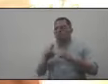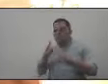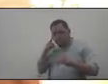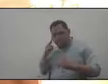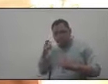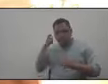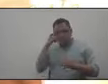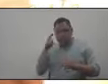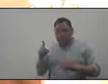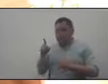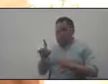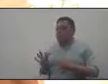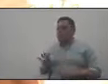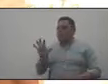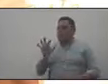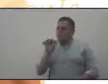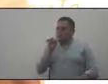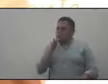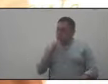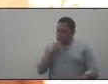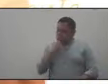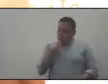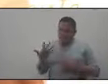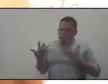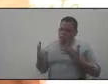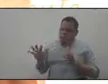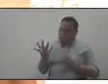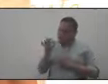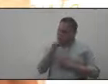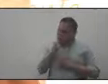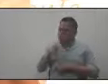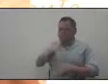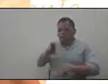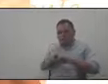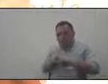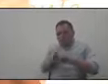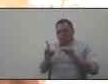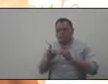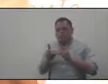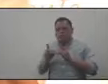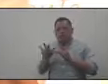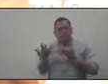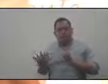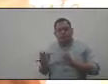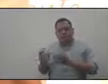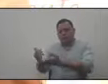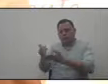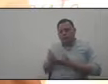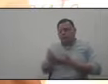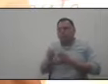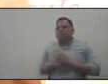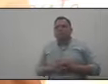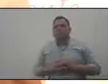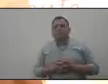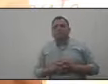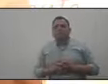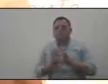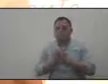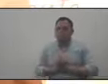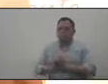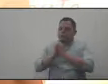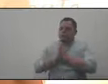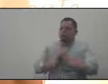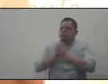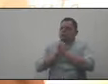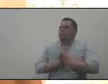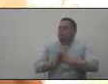con este cáncer, porque este cáncer es terrible y no quiero estar postrada en una cama, ayúdeme. Y oré y le pedí muchísimo